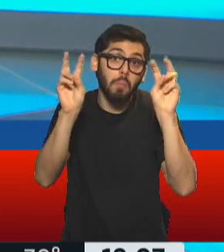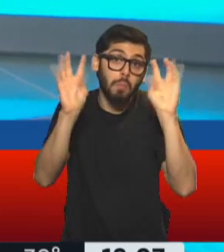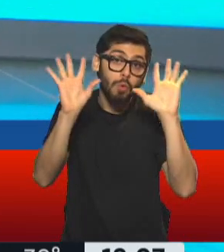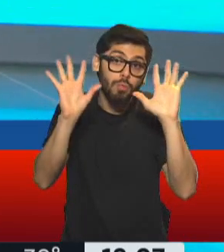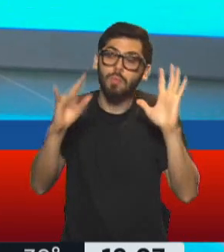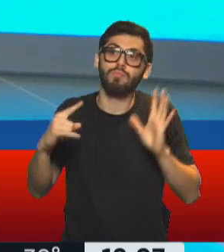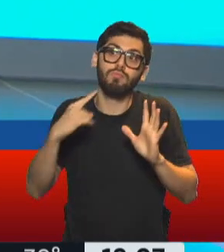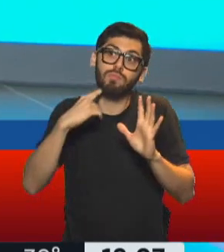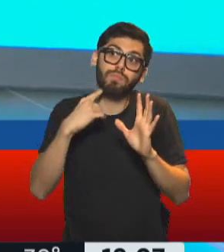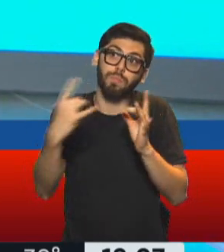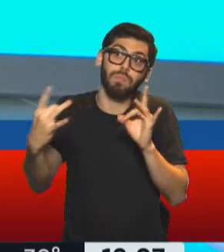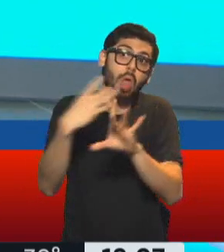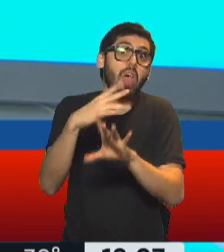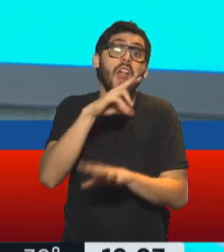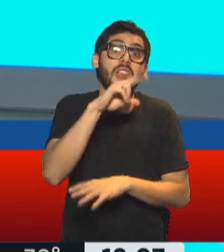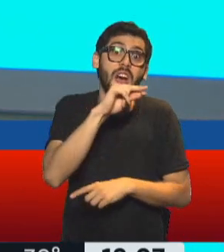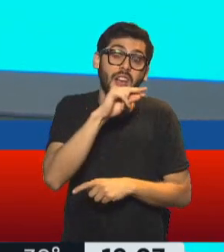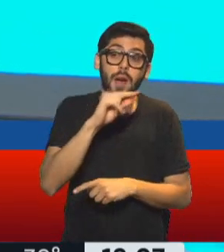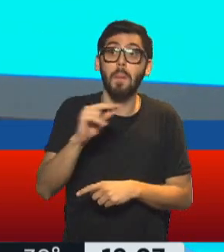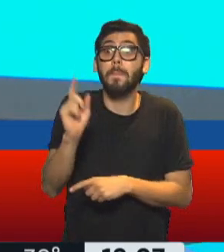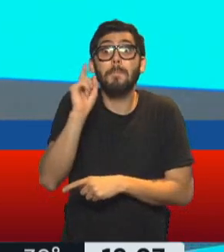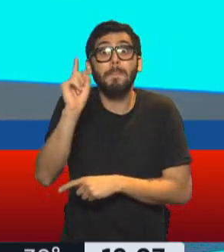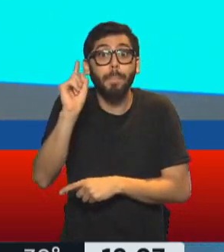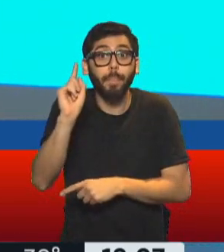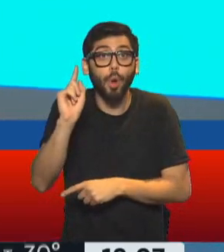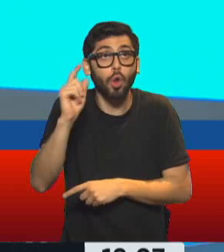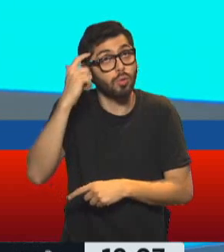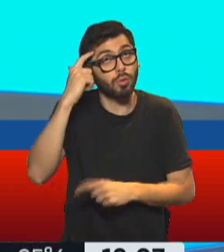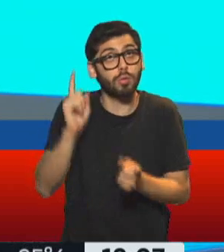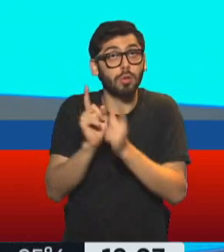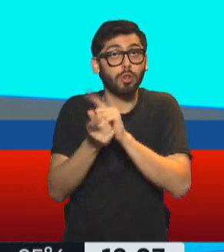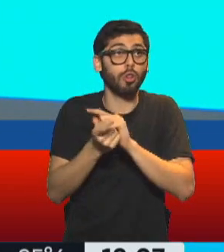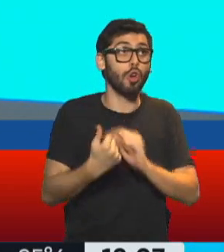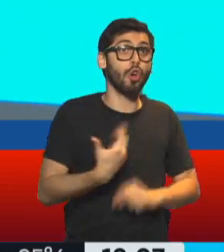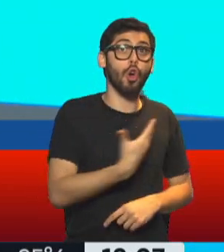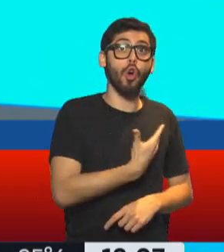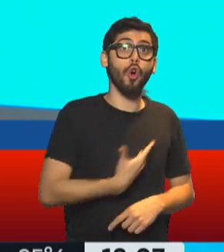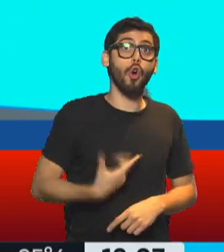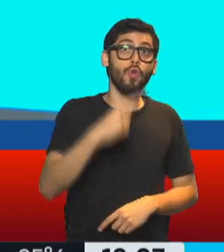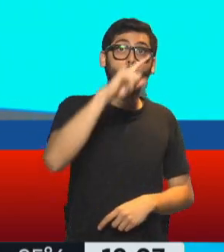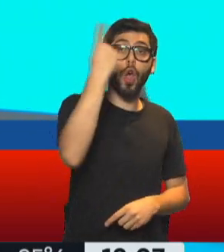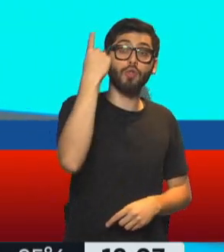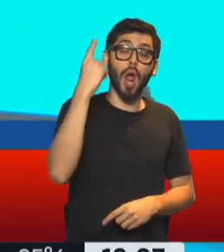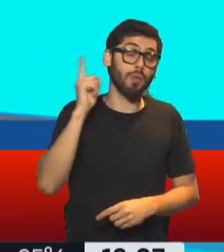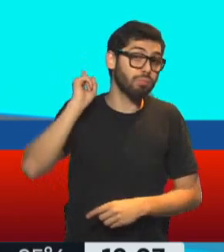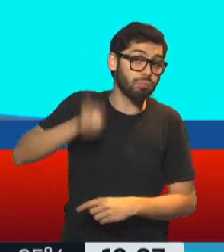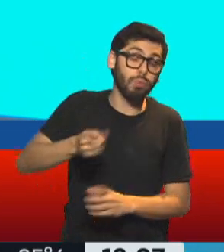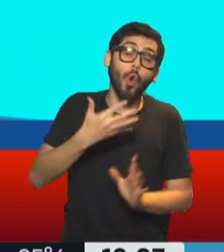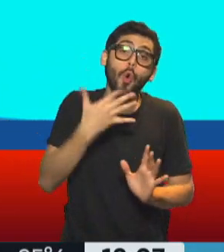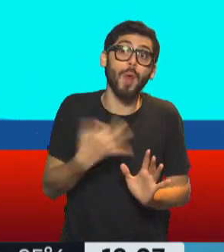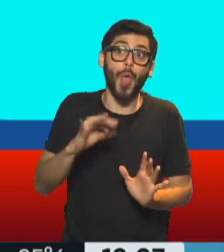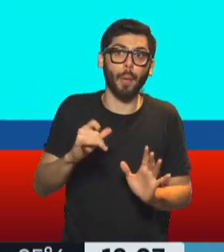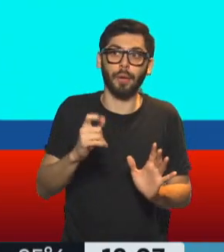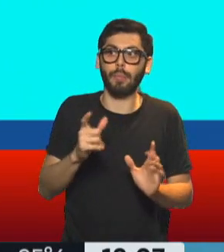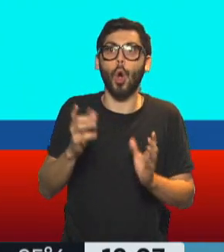también, si soy gobierno nacional, tengo que respetar absolutamente todo, porque si no, ¿qué imagen le doy a cualquier ciudadano que viene del exterior? Ese es el punto. Pasemos